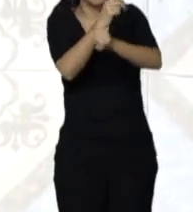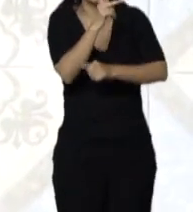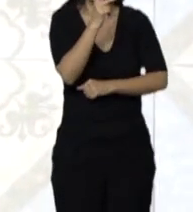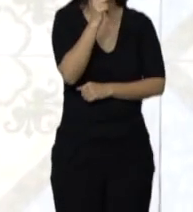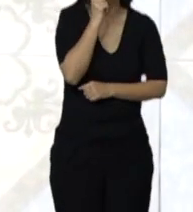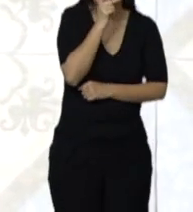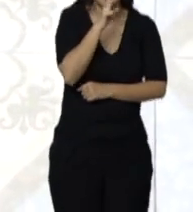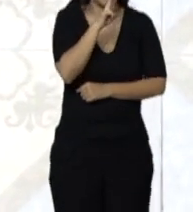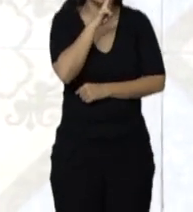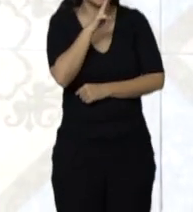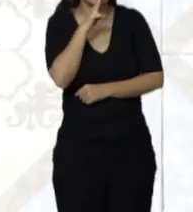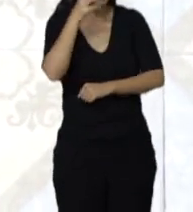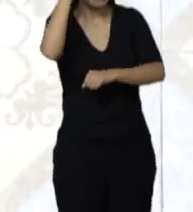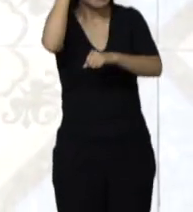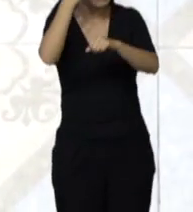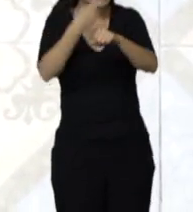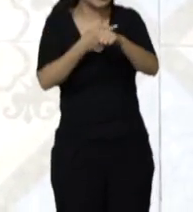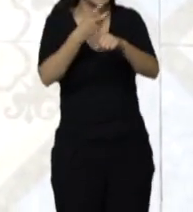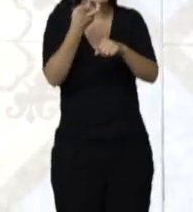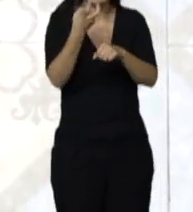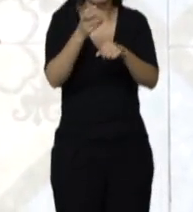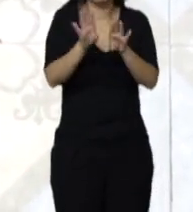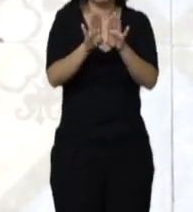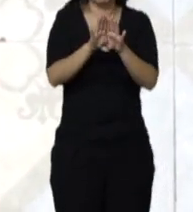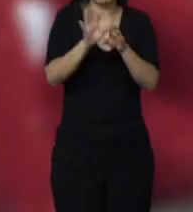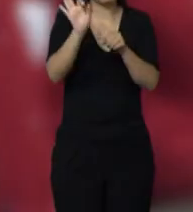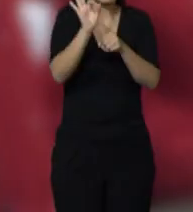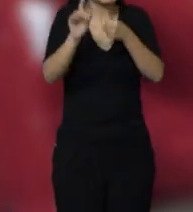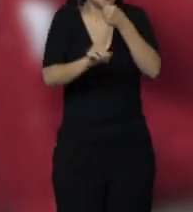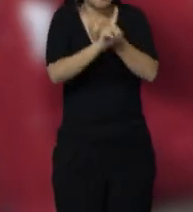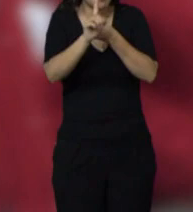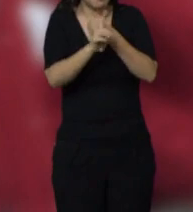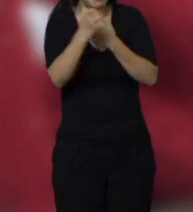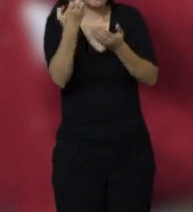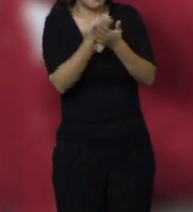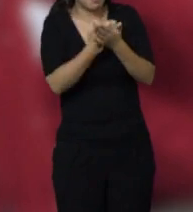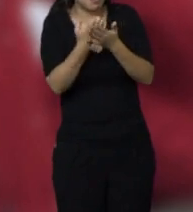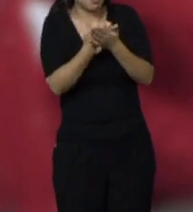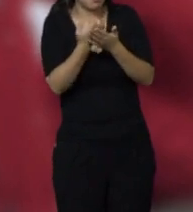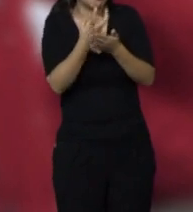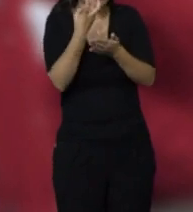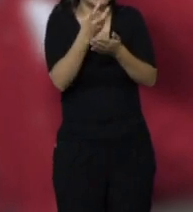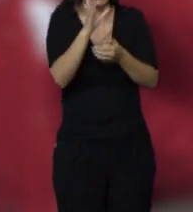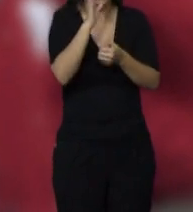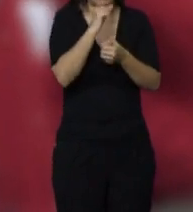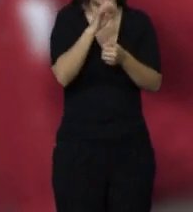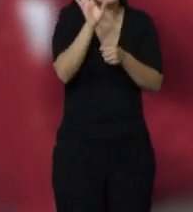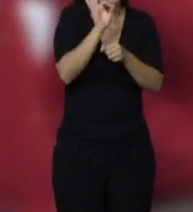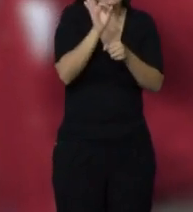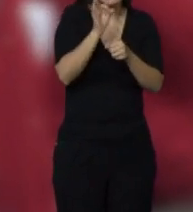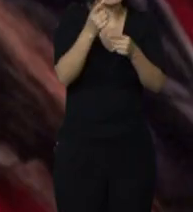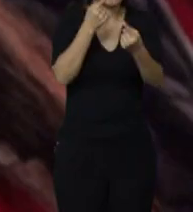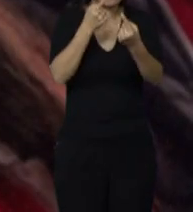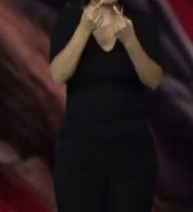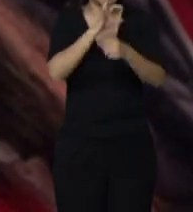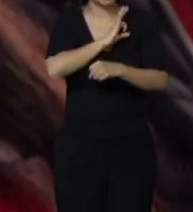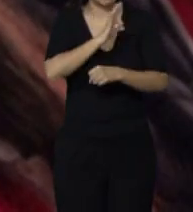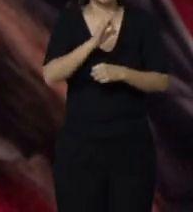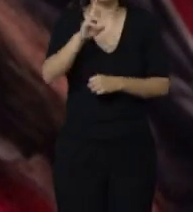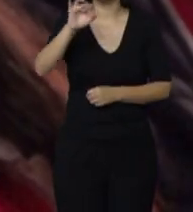familia que sus citas económica no les permitiera continuar con los pagos correspondientes cruz guiones